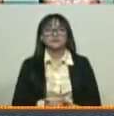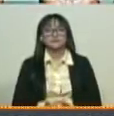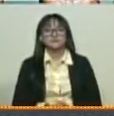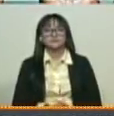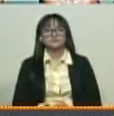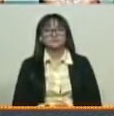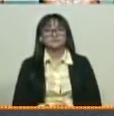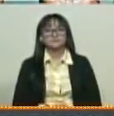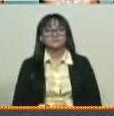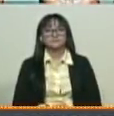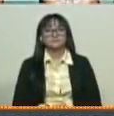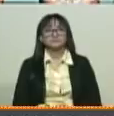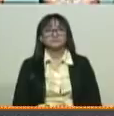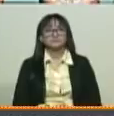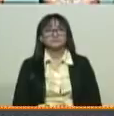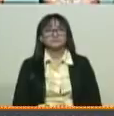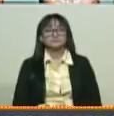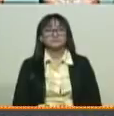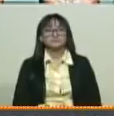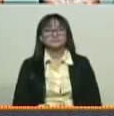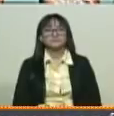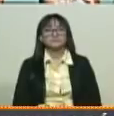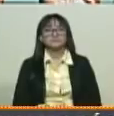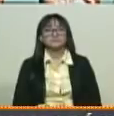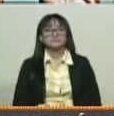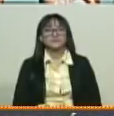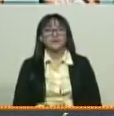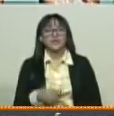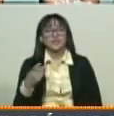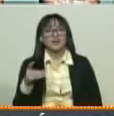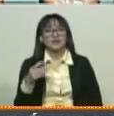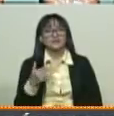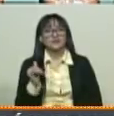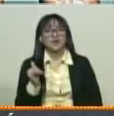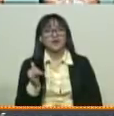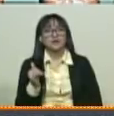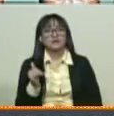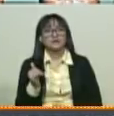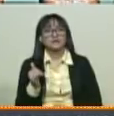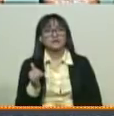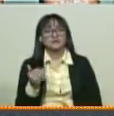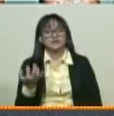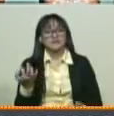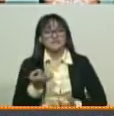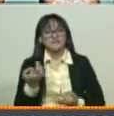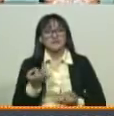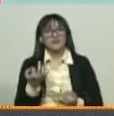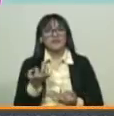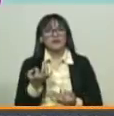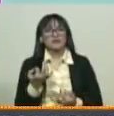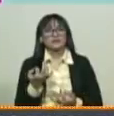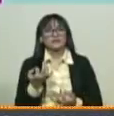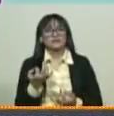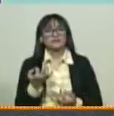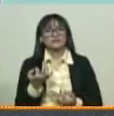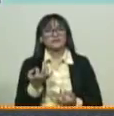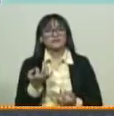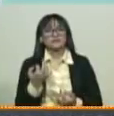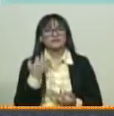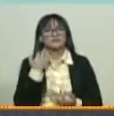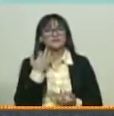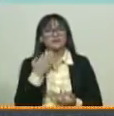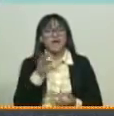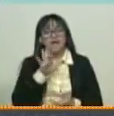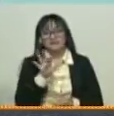Bueno, sobre tu otra pregunta, tú sabes que en derecho hay algo que se llama primacía de la realidad, y eso es un norte del movimiento